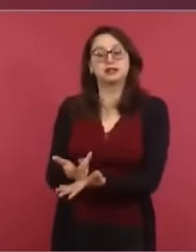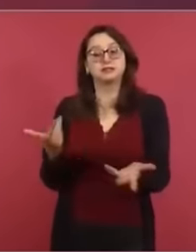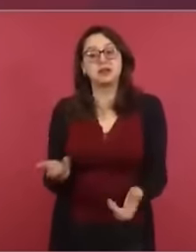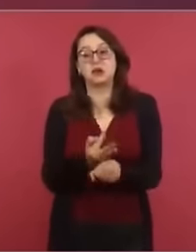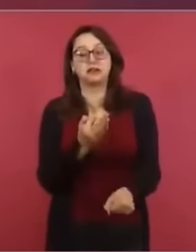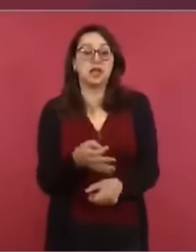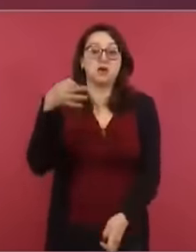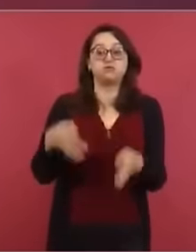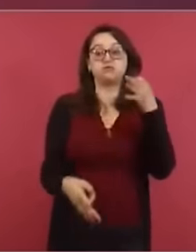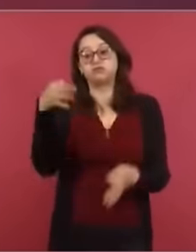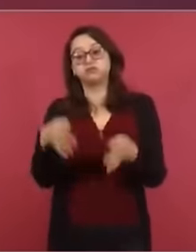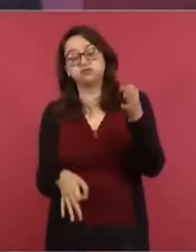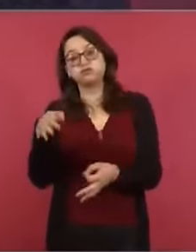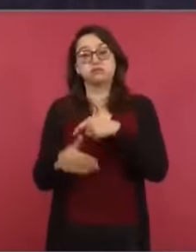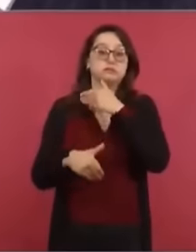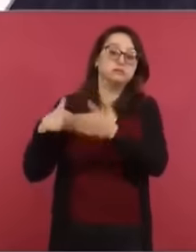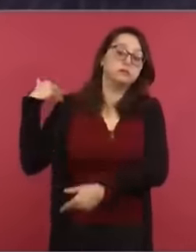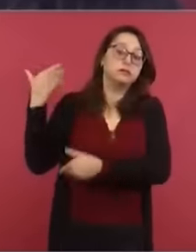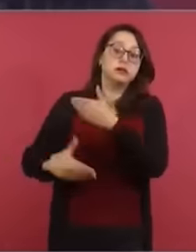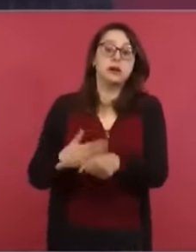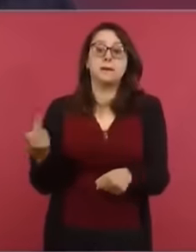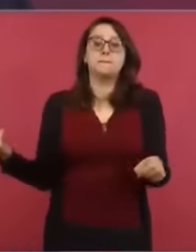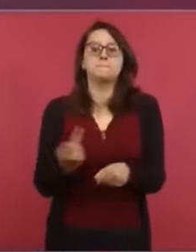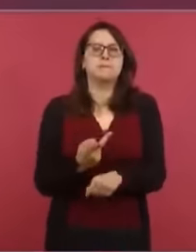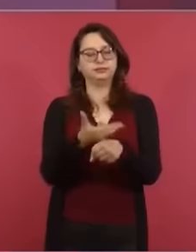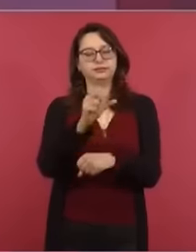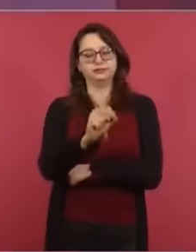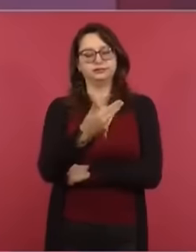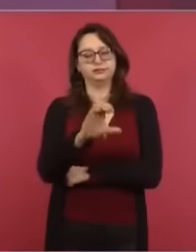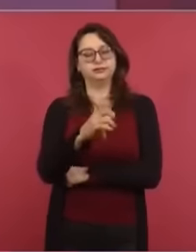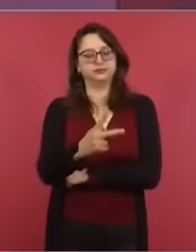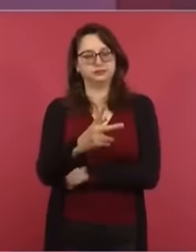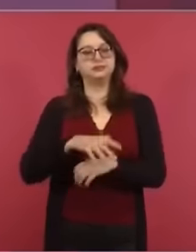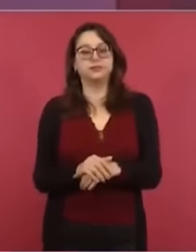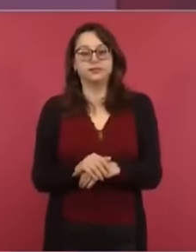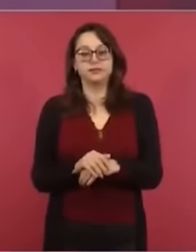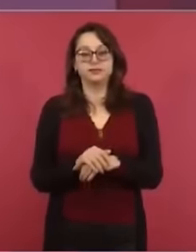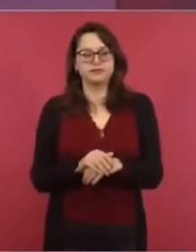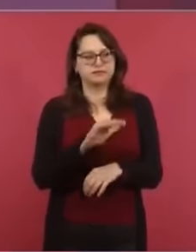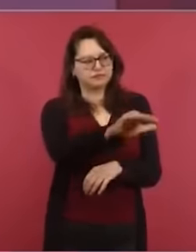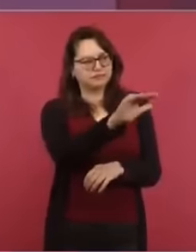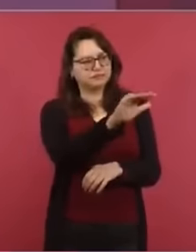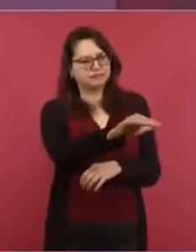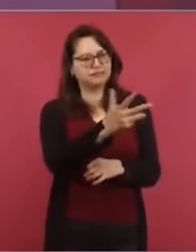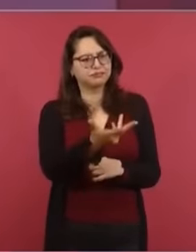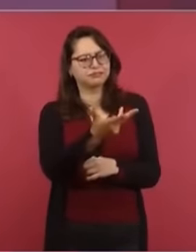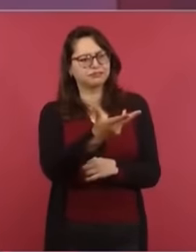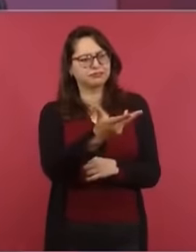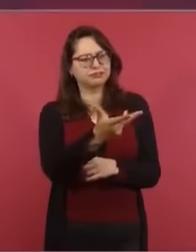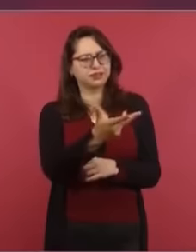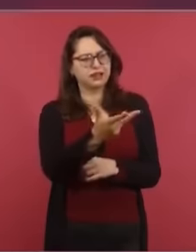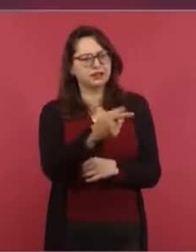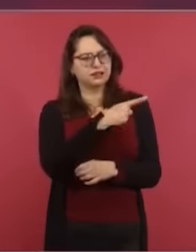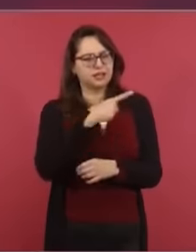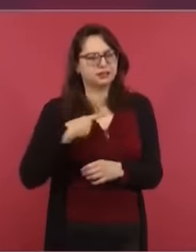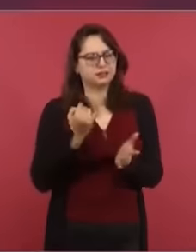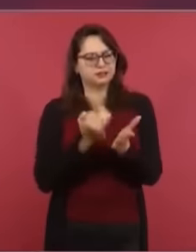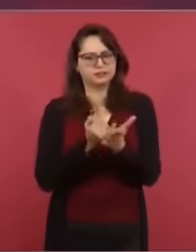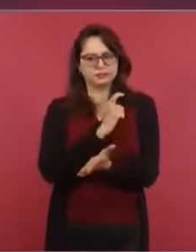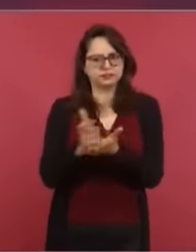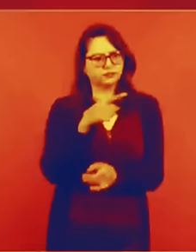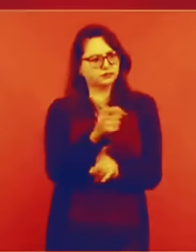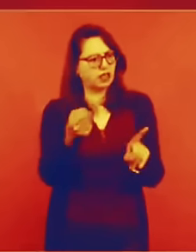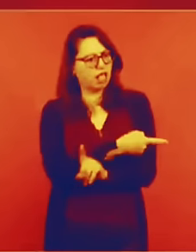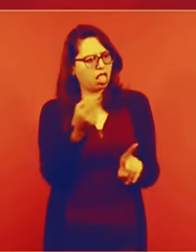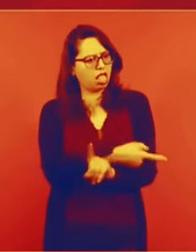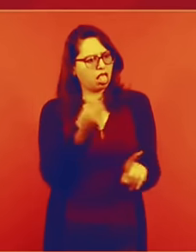legal, porque desde los tiempos de Fox le presentaron una denuncia por evasión de